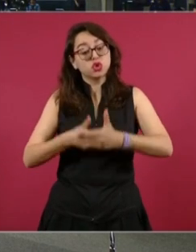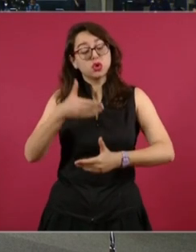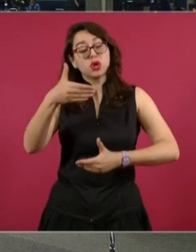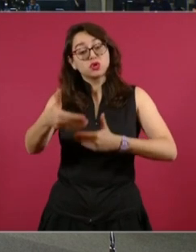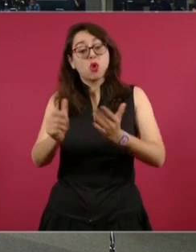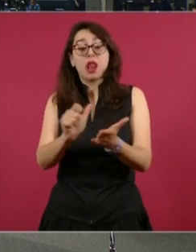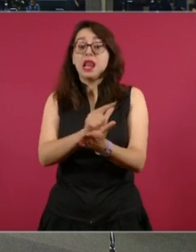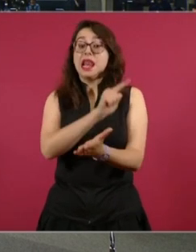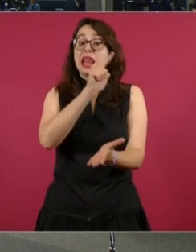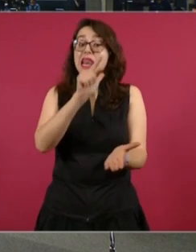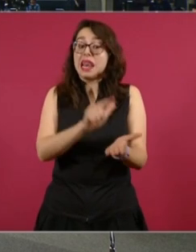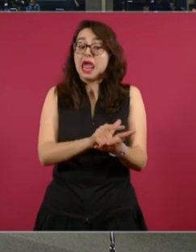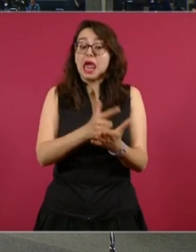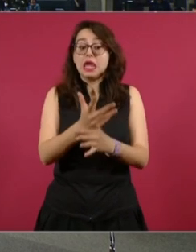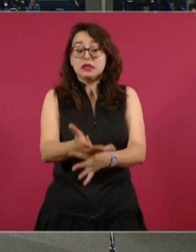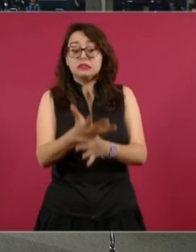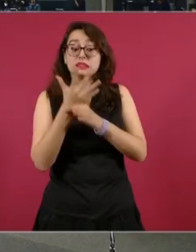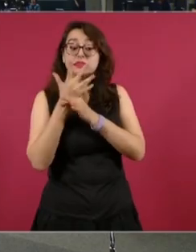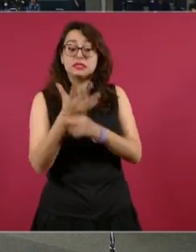legales.